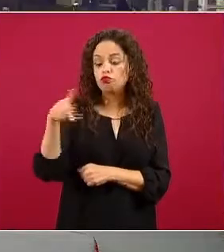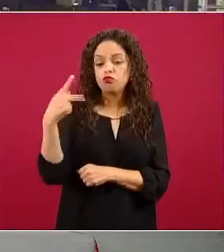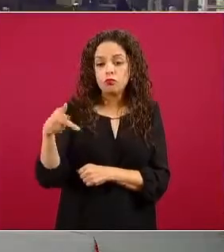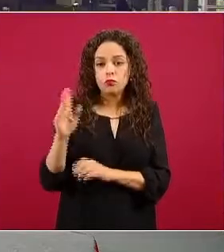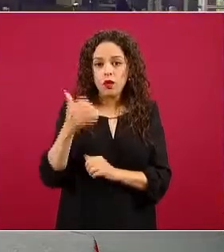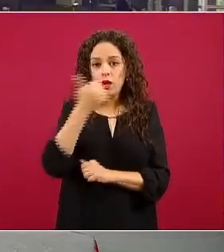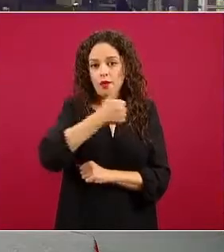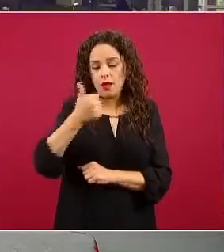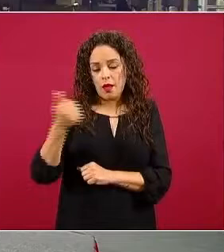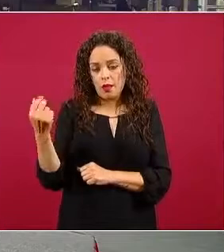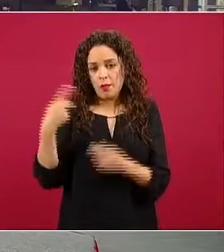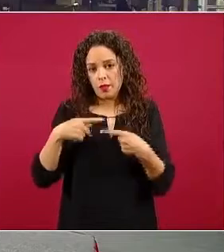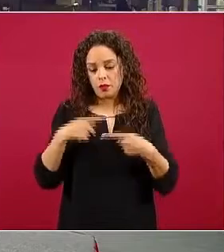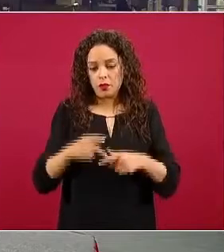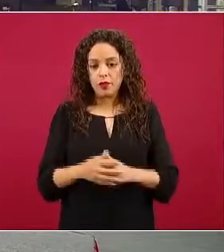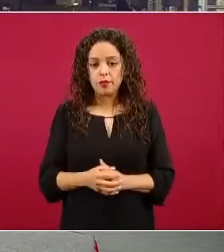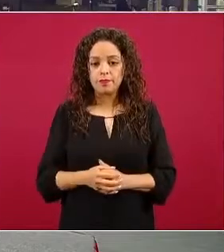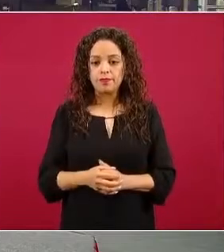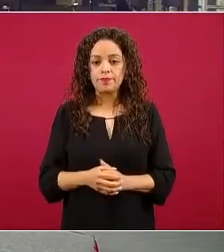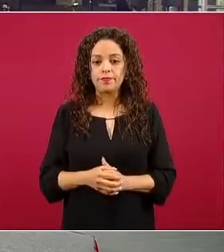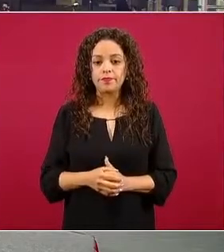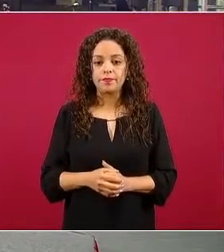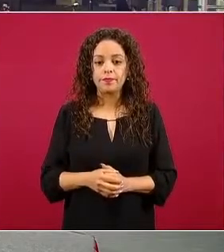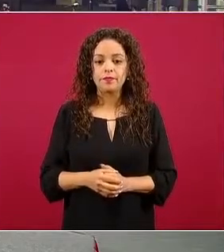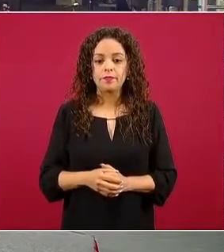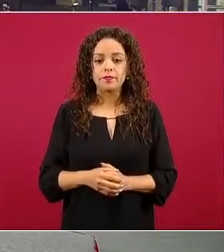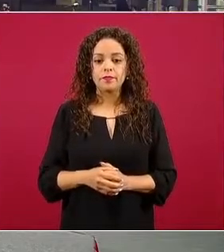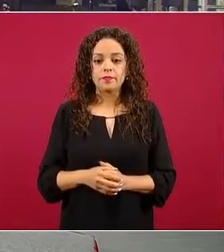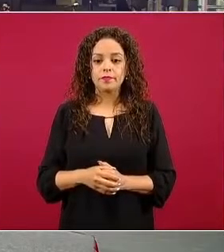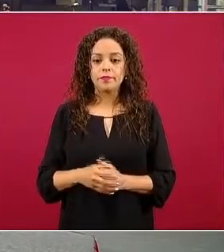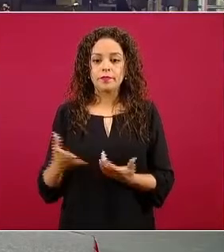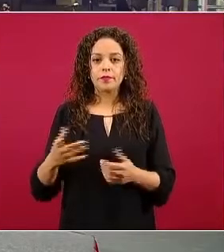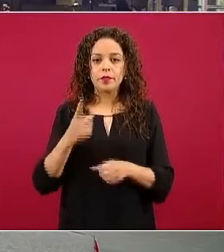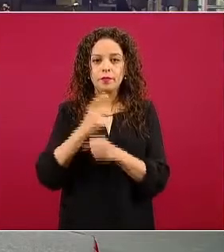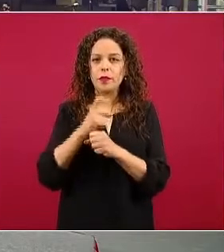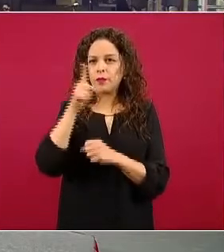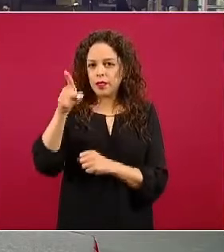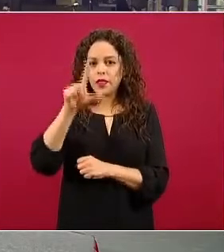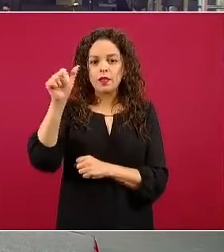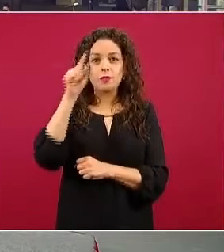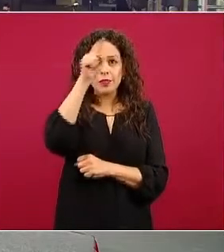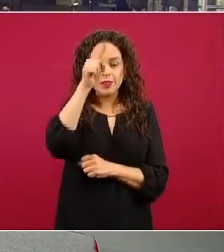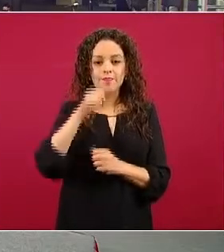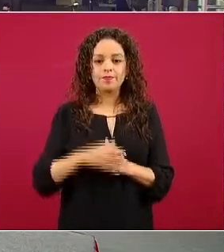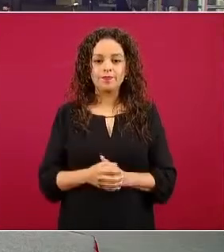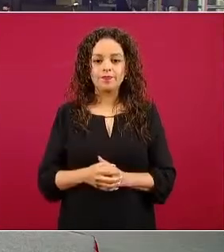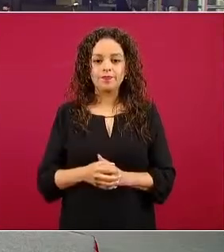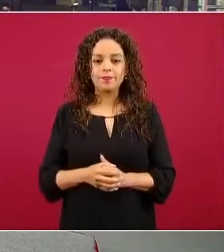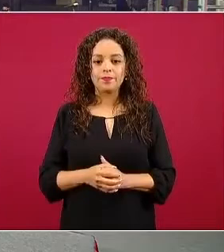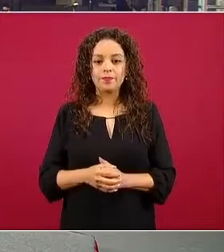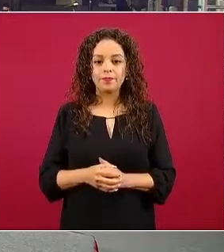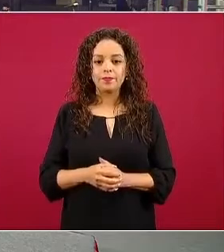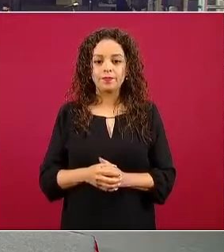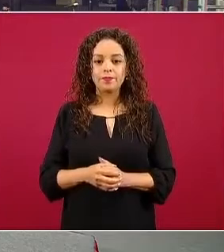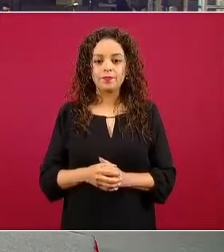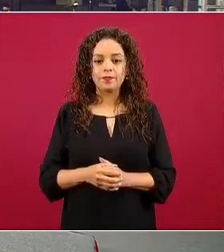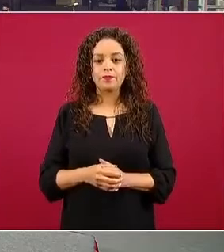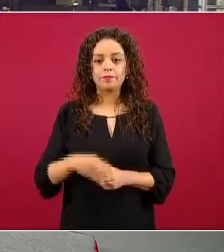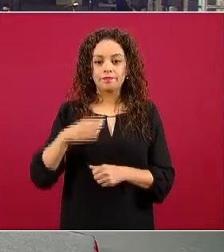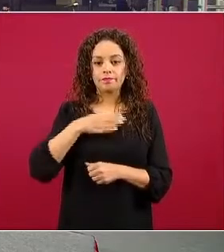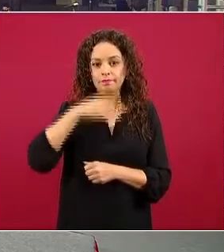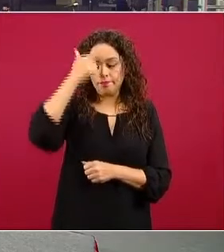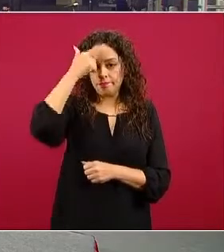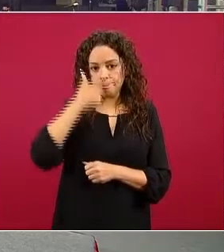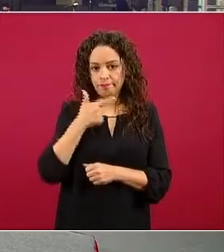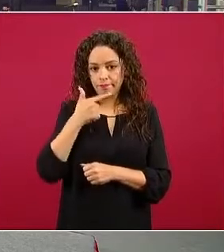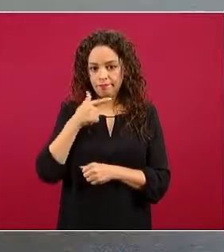Gracias, Blanca. Habíamos dicho primero aquí y luego Araceli. Gracias. Buenas noches,